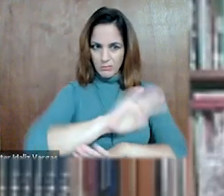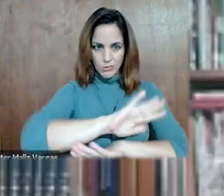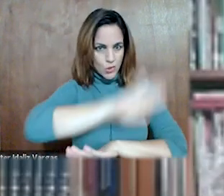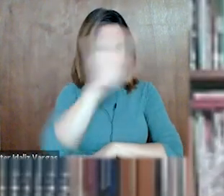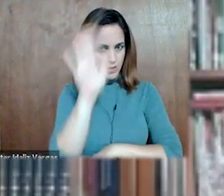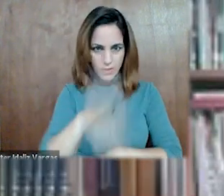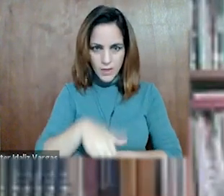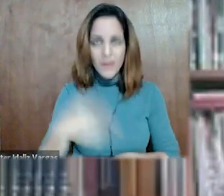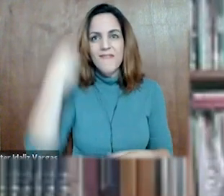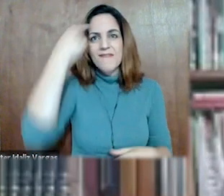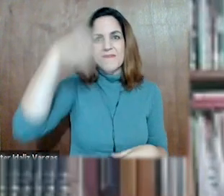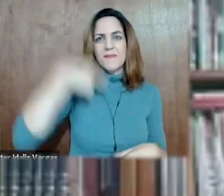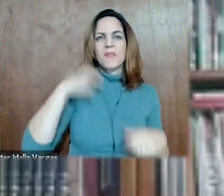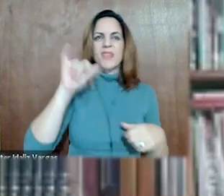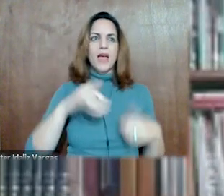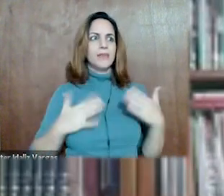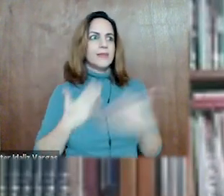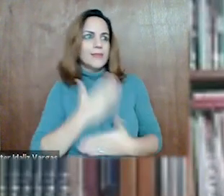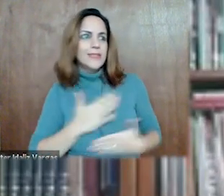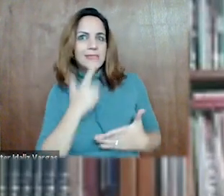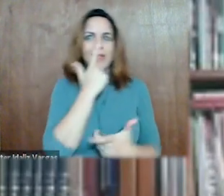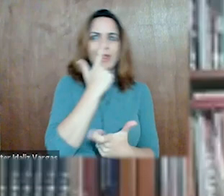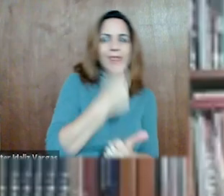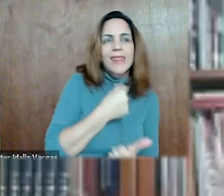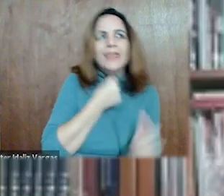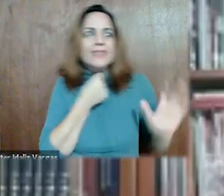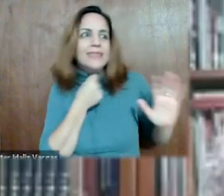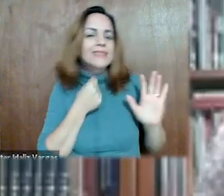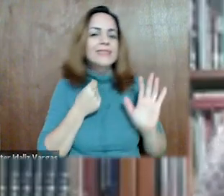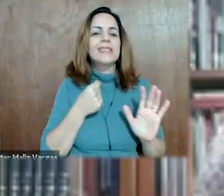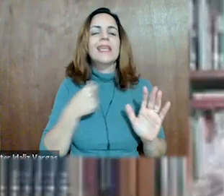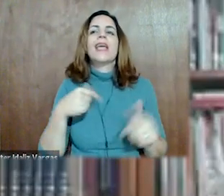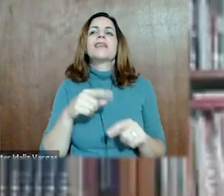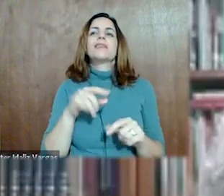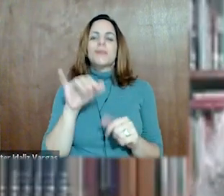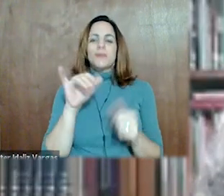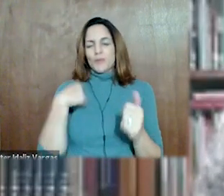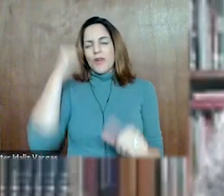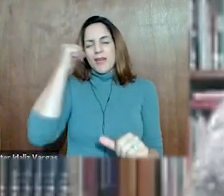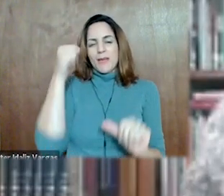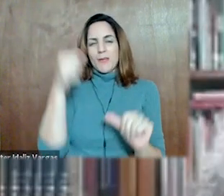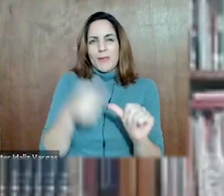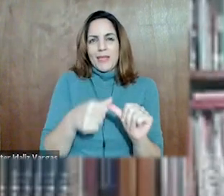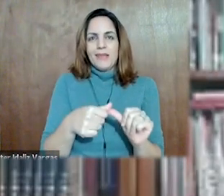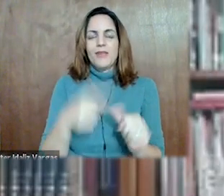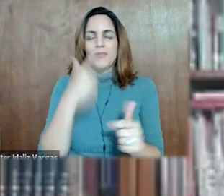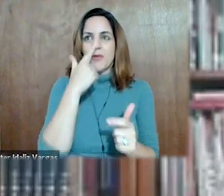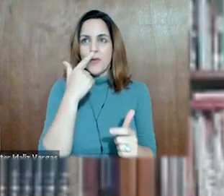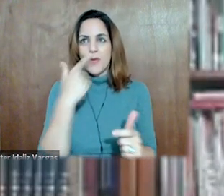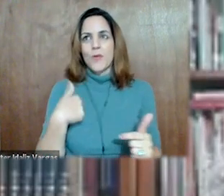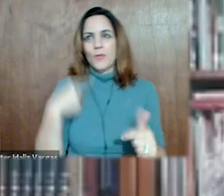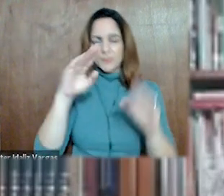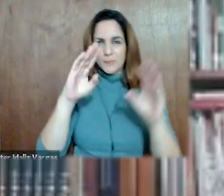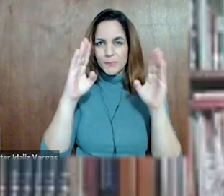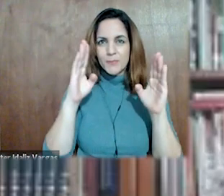era una aventura interesante. Y de las primeras cosas que más me impactaron, y recuerdo,